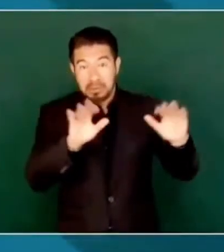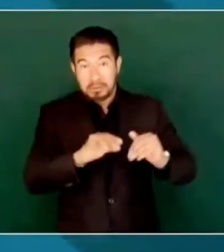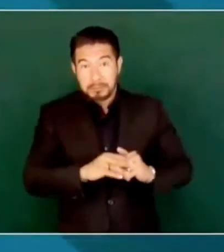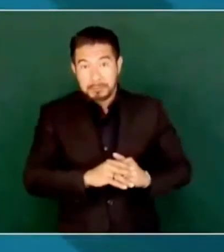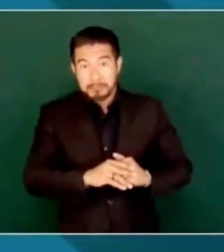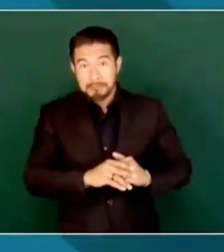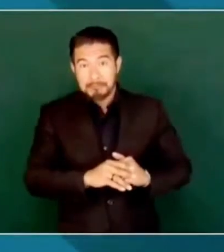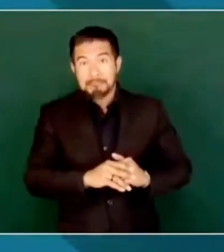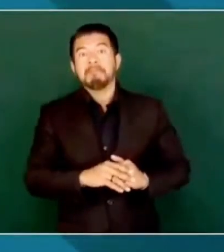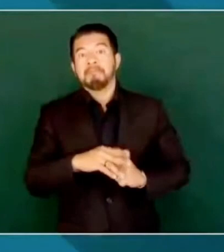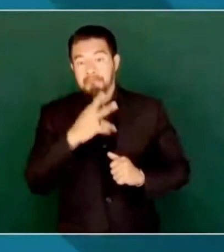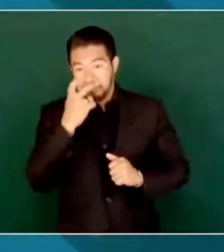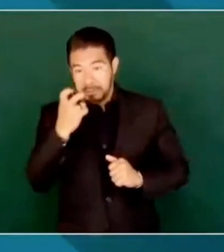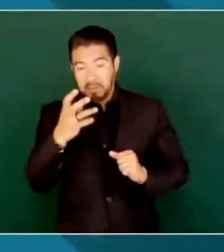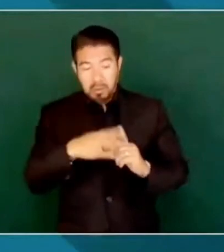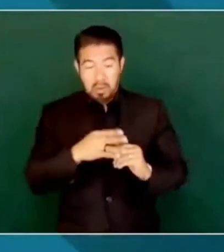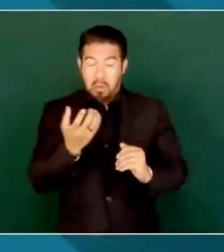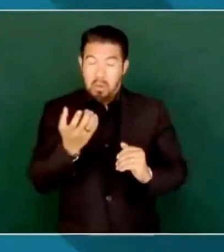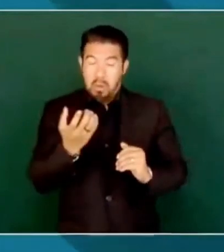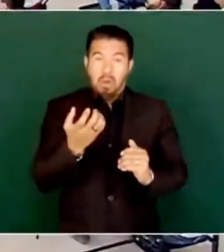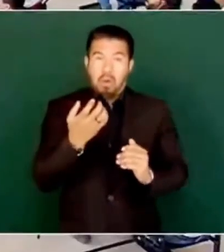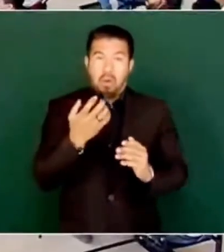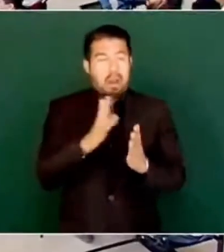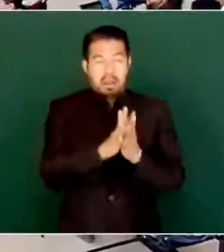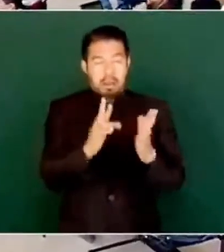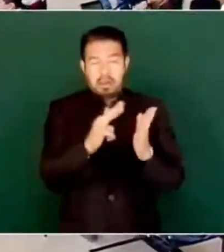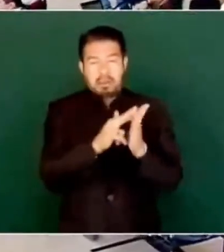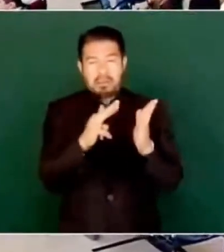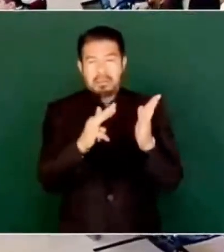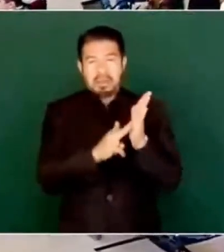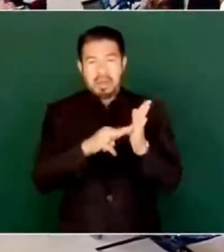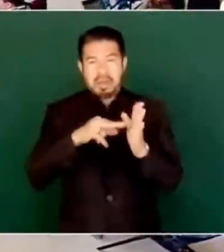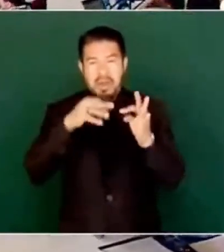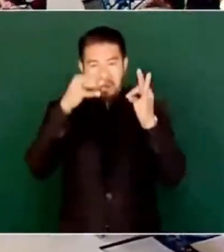es una regla de oro de la democracia.